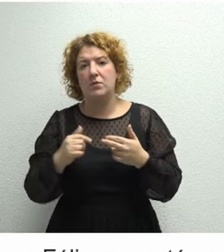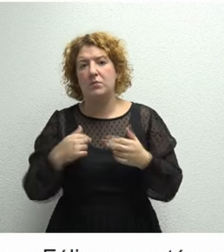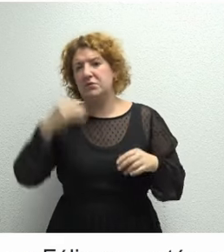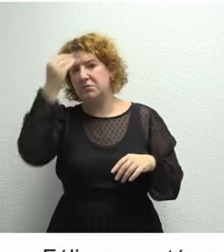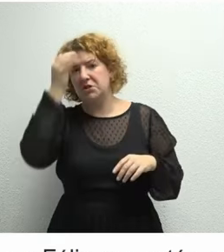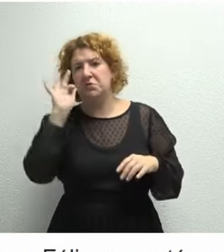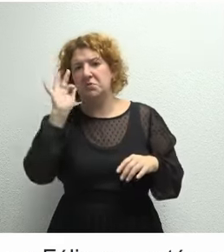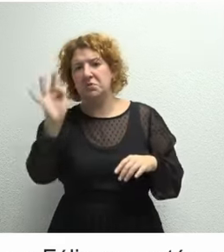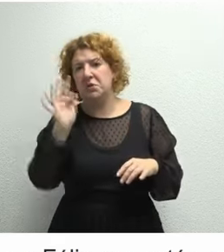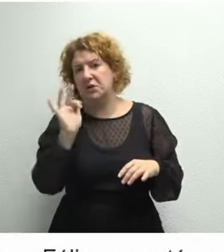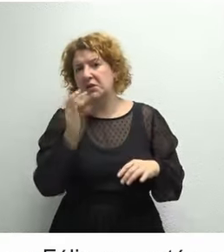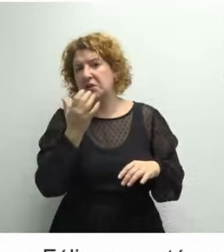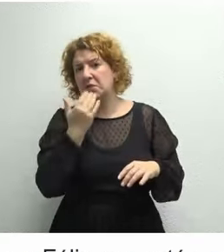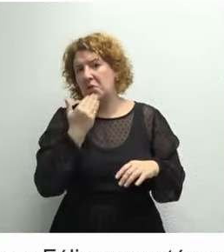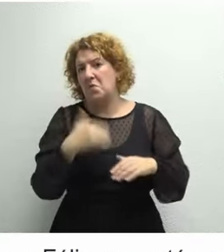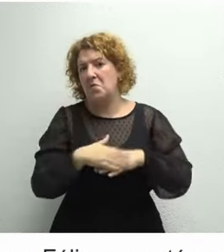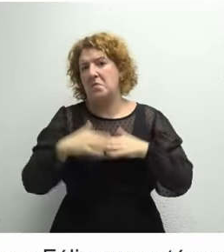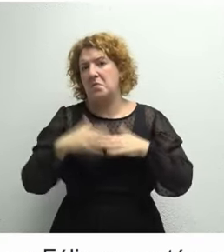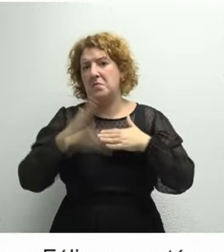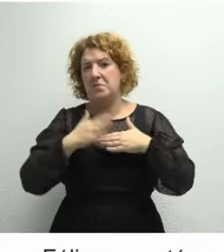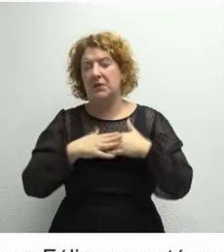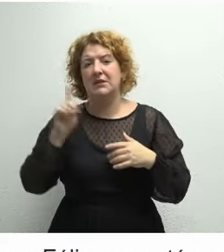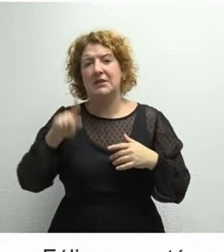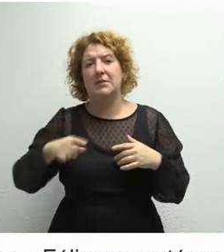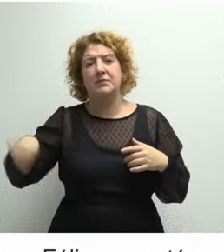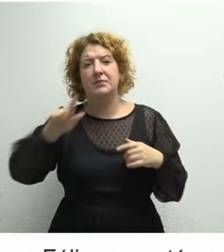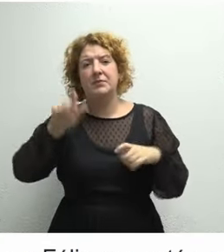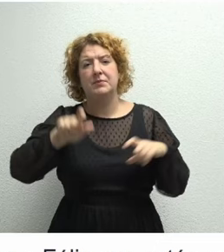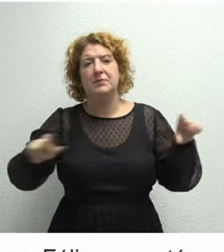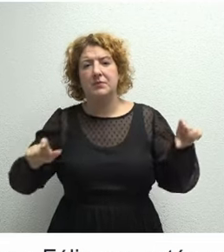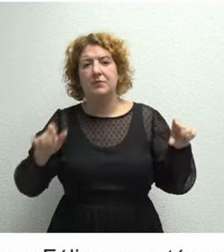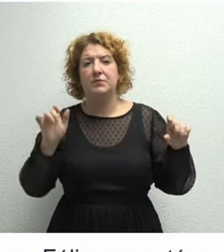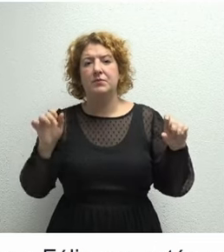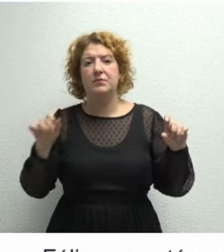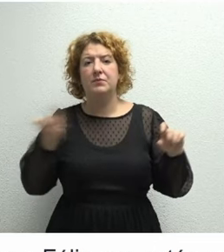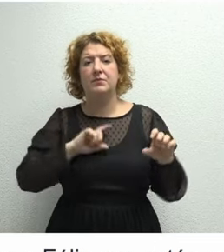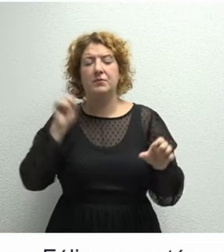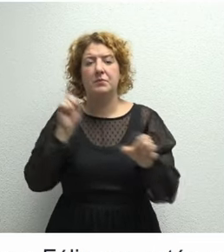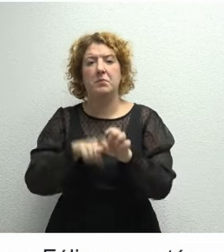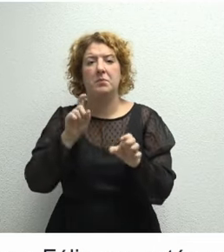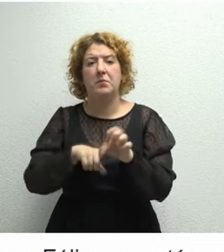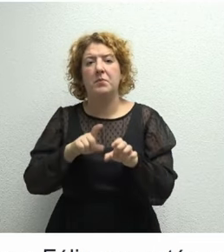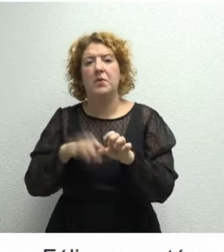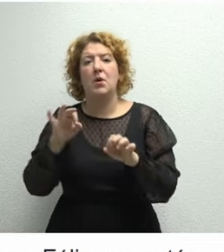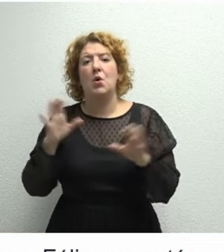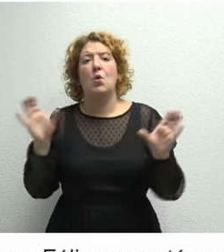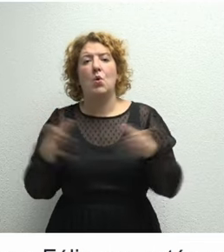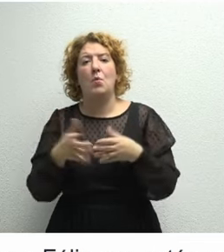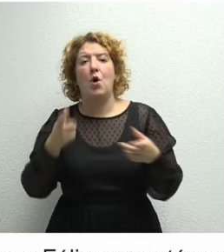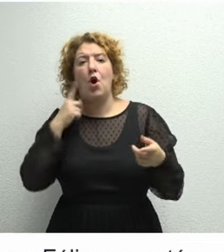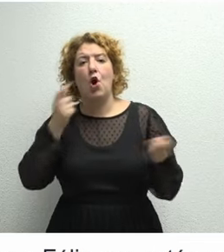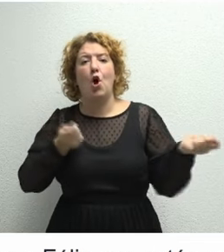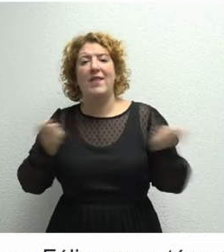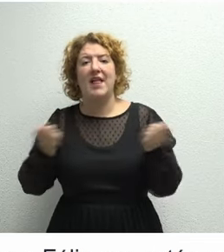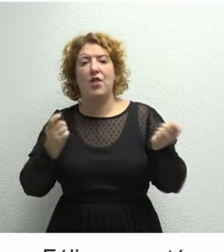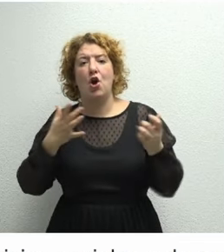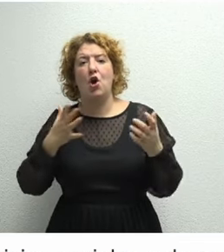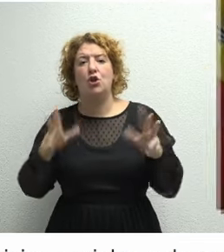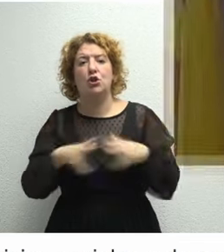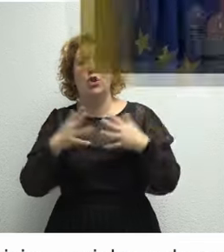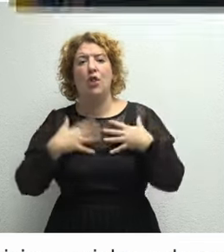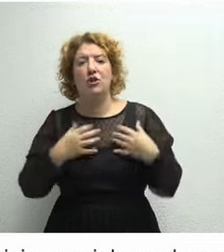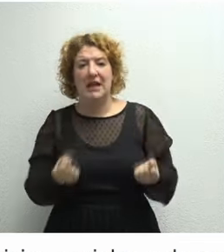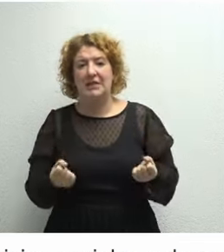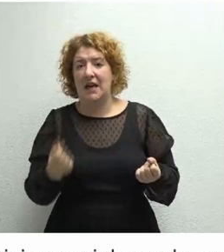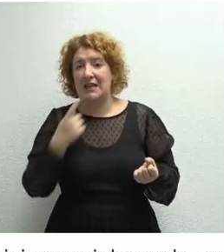de partida pero también a aquellas personas que que también está participando en este grupo de coordinación sociosanitaria y que no están hoy